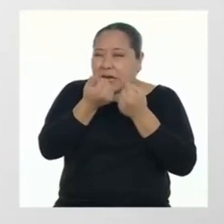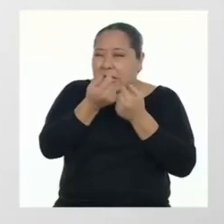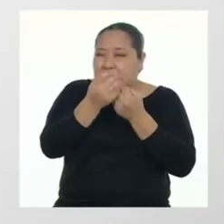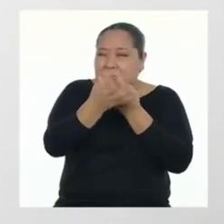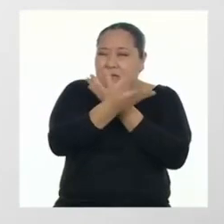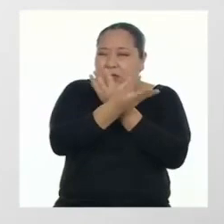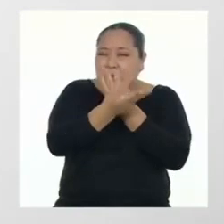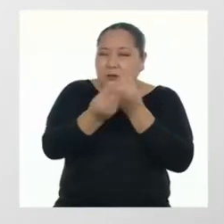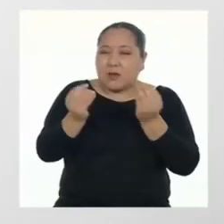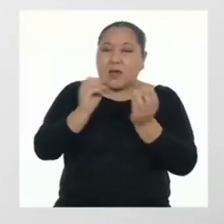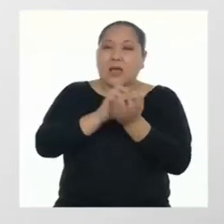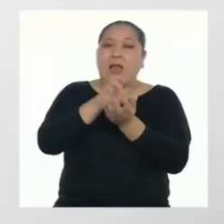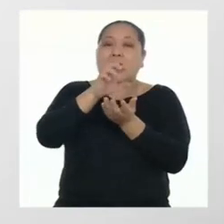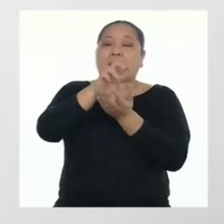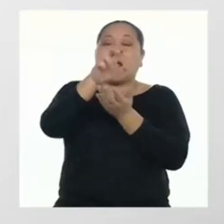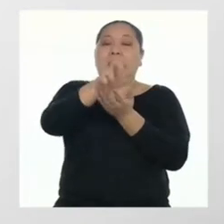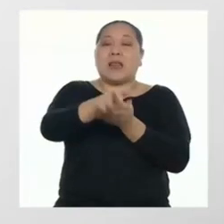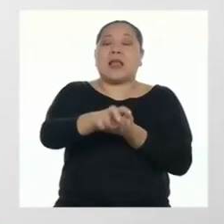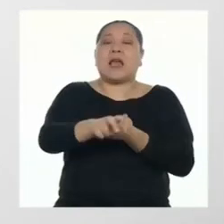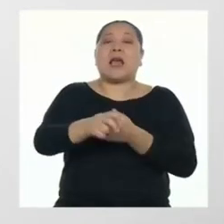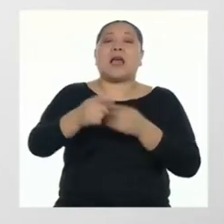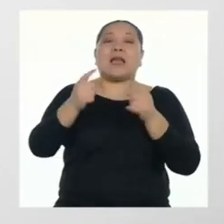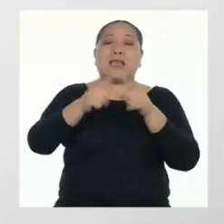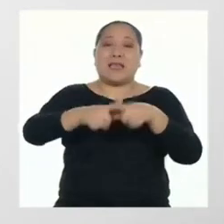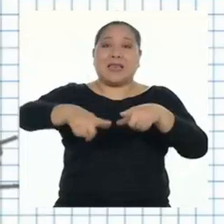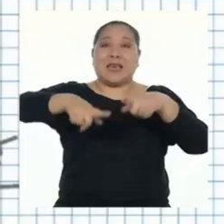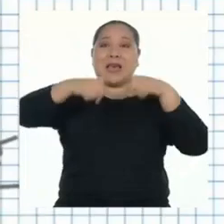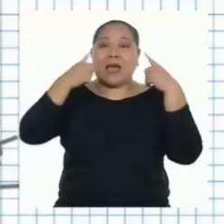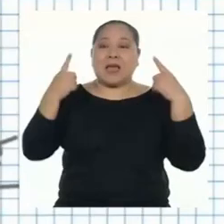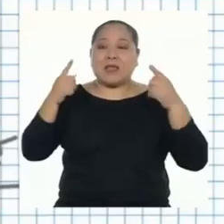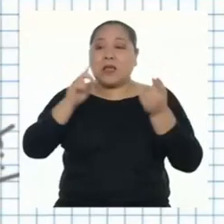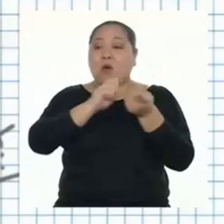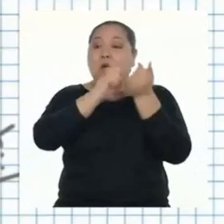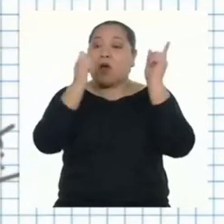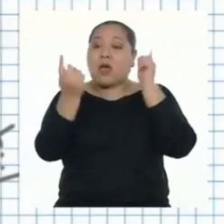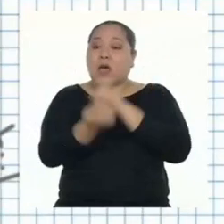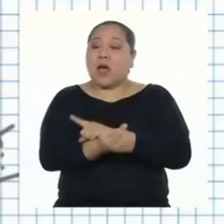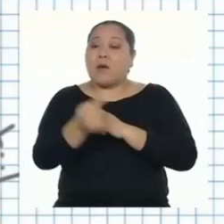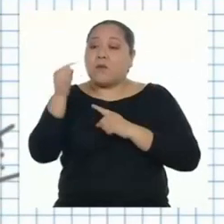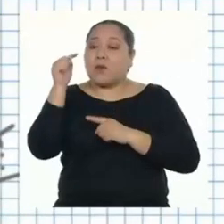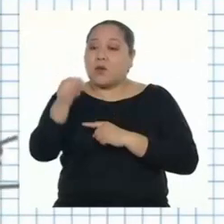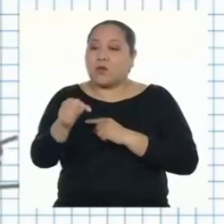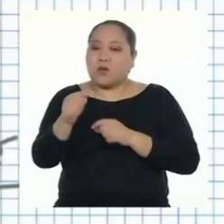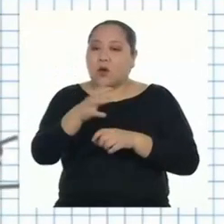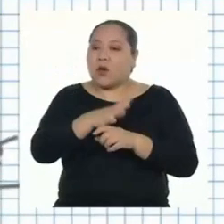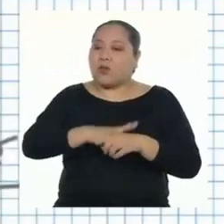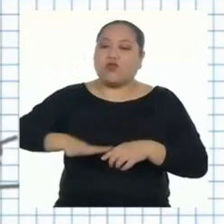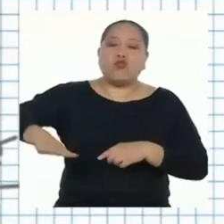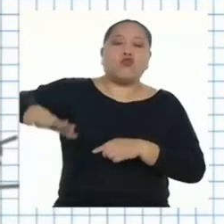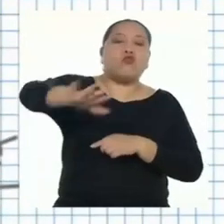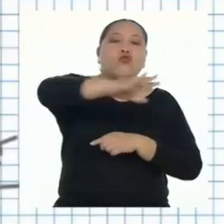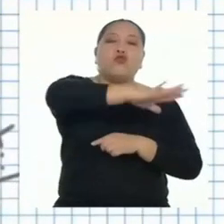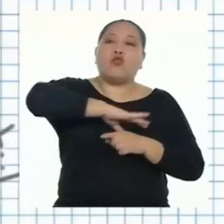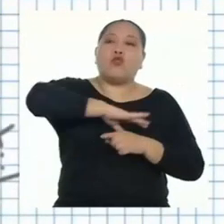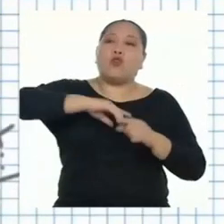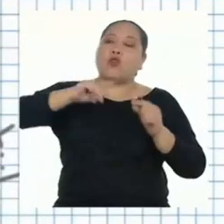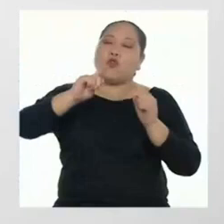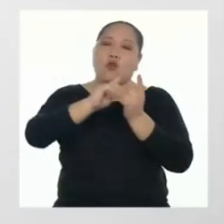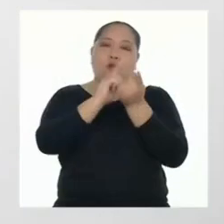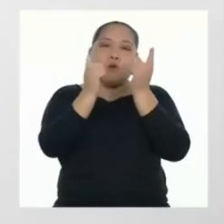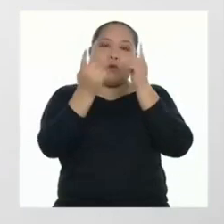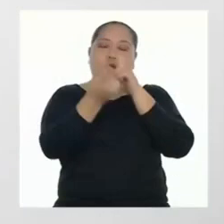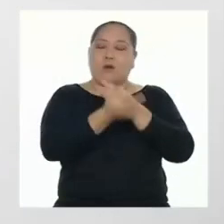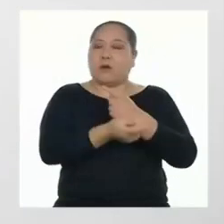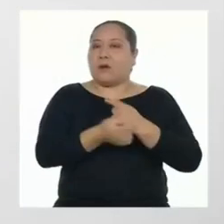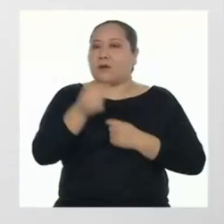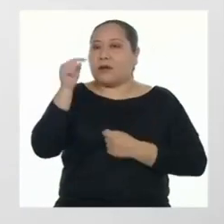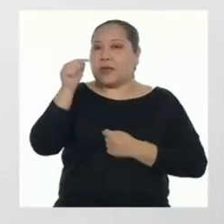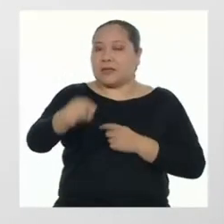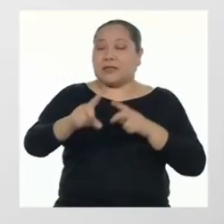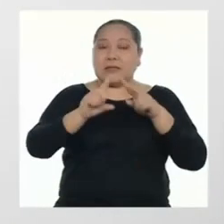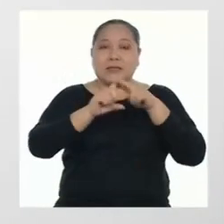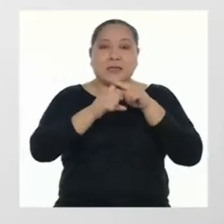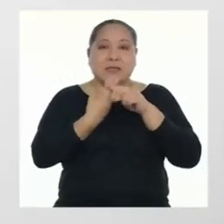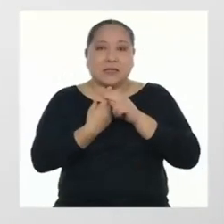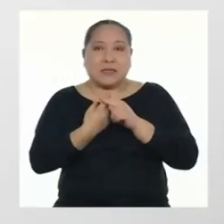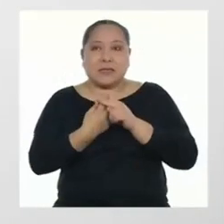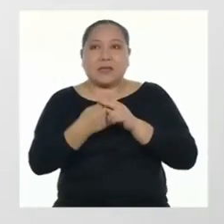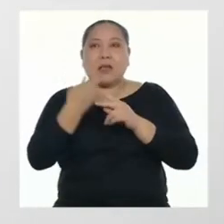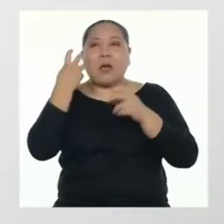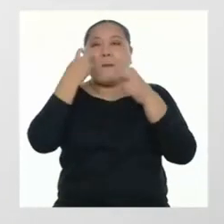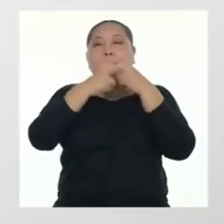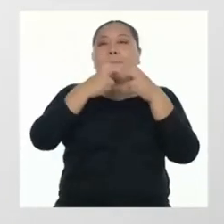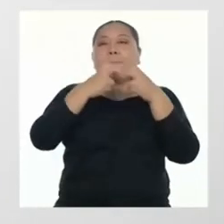entender que un factor de cambio en un ecosistema significa un cambio en toda la cadena trófica de este. Este es el inicio de